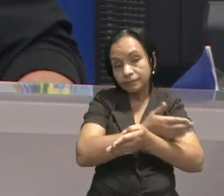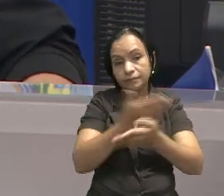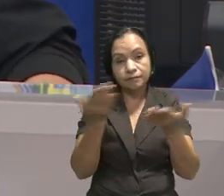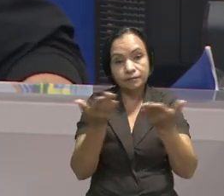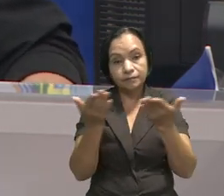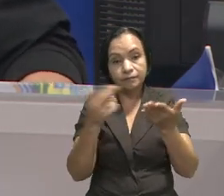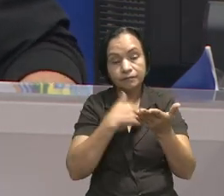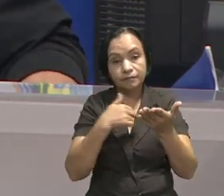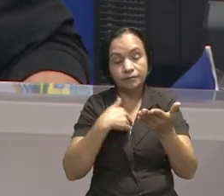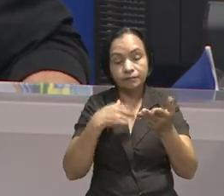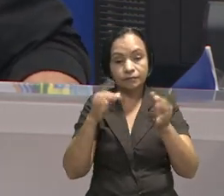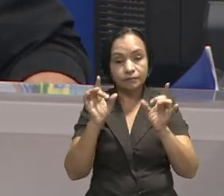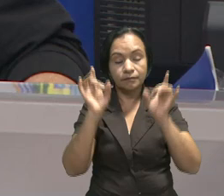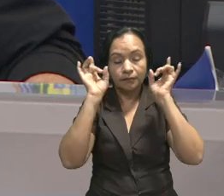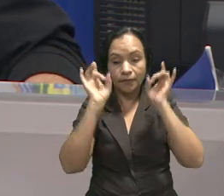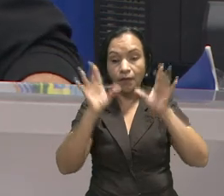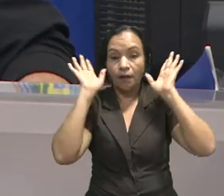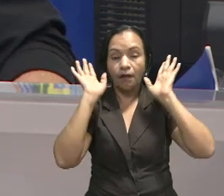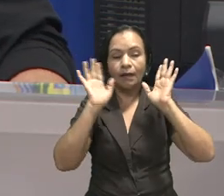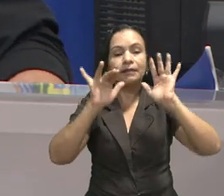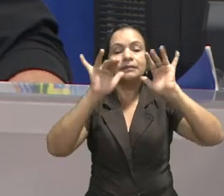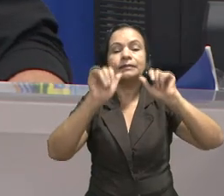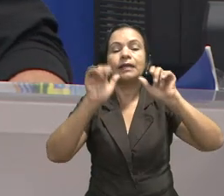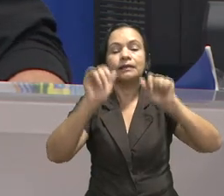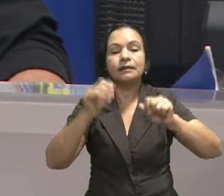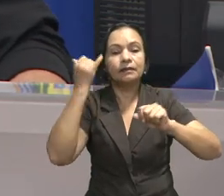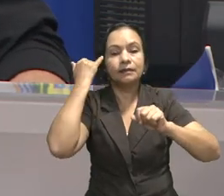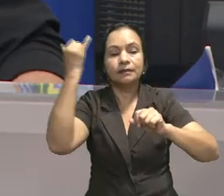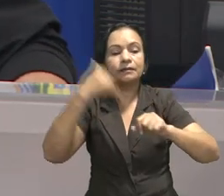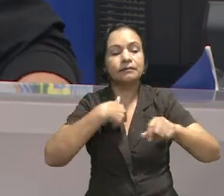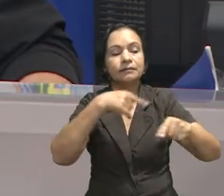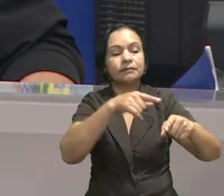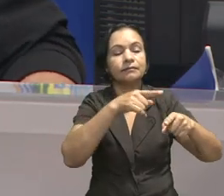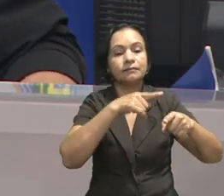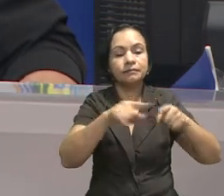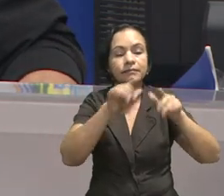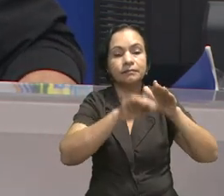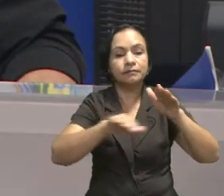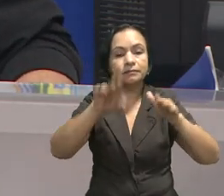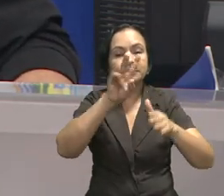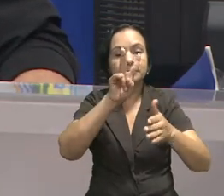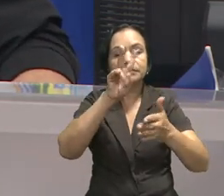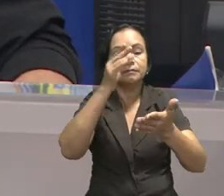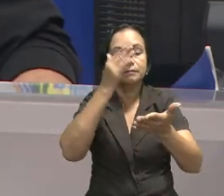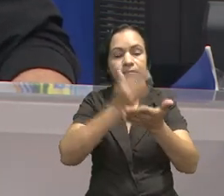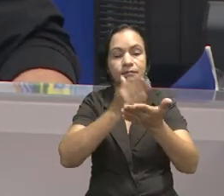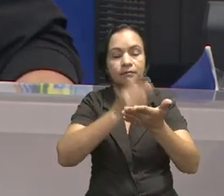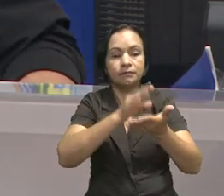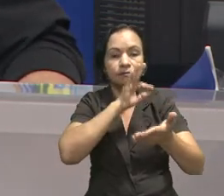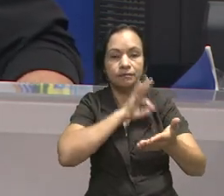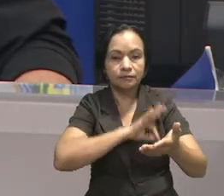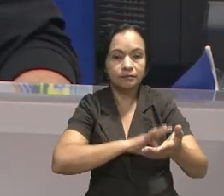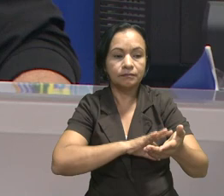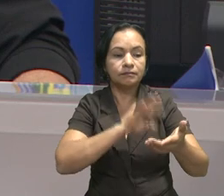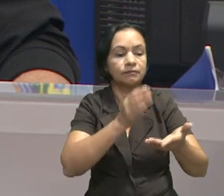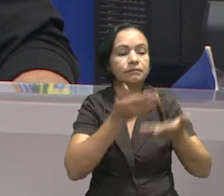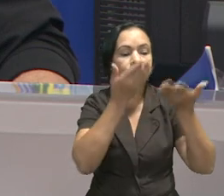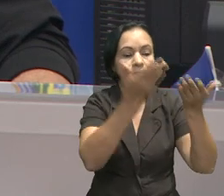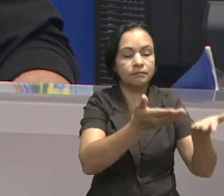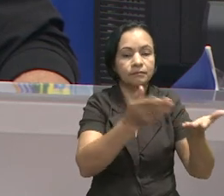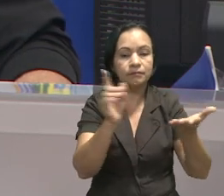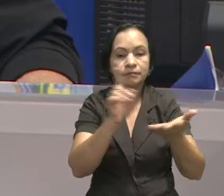una cuestión de magia que vas a hacer aquí, porque se me ocurrió a mí, van a venir dos salarios mínimos y los vamos a dar.